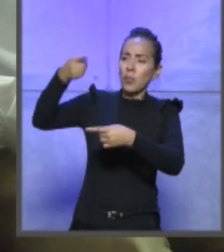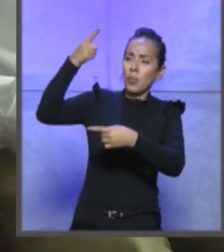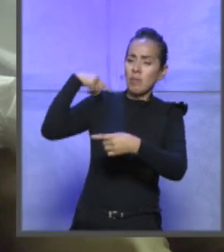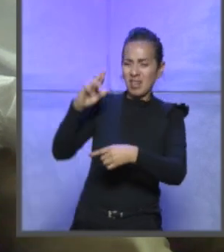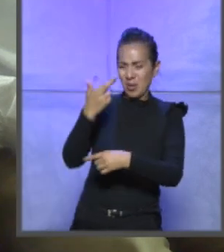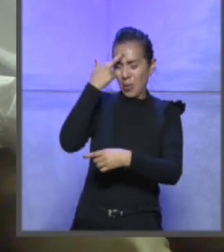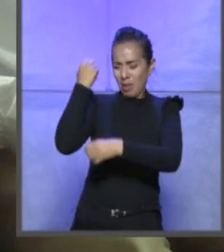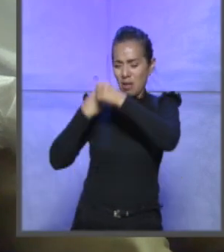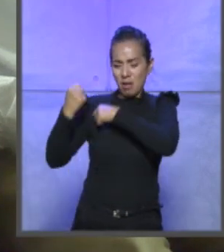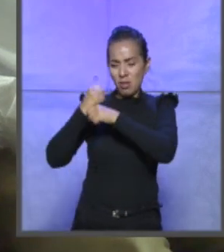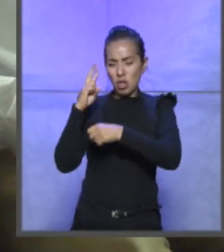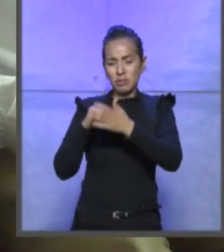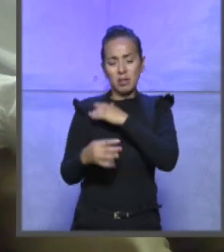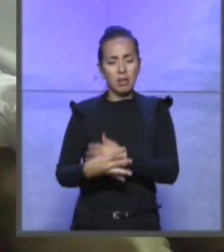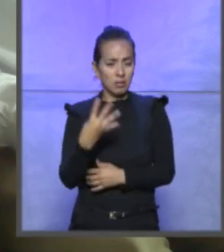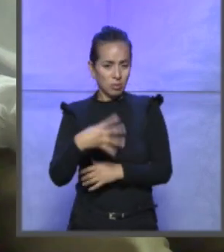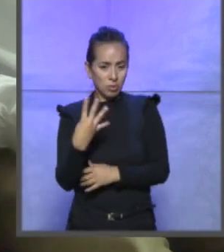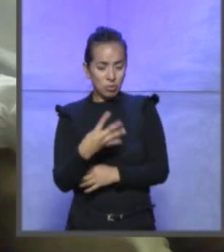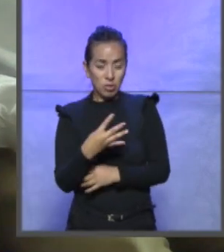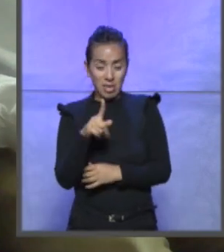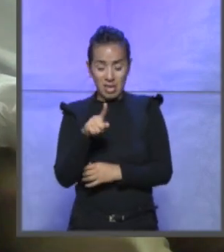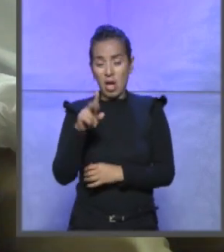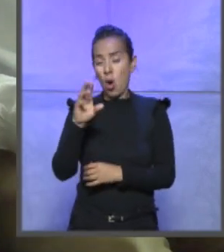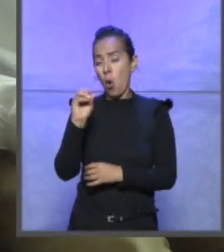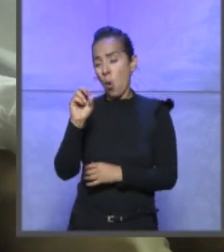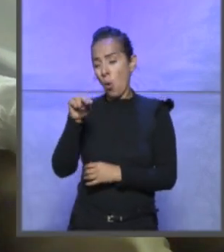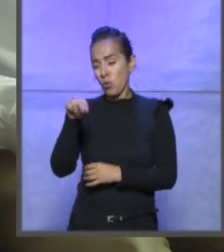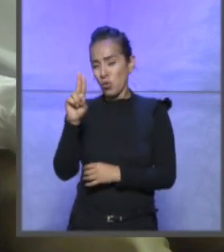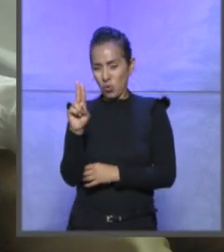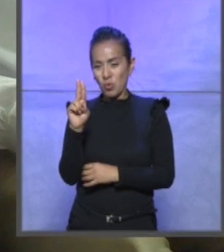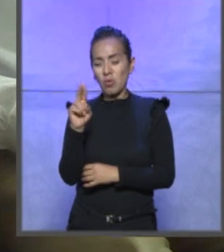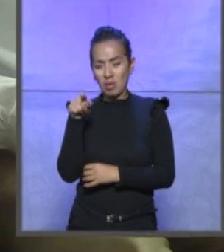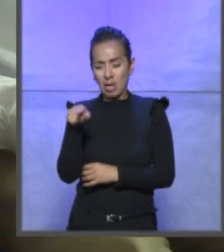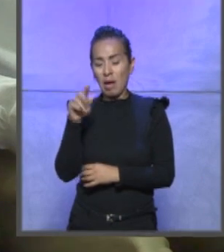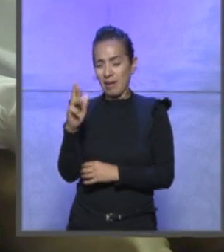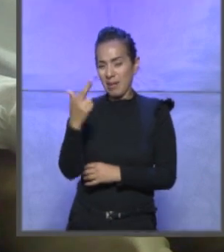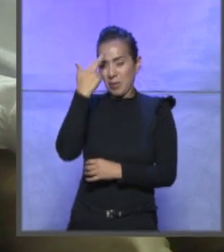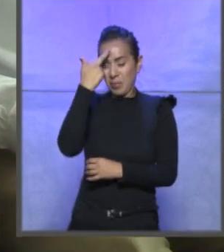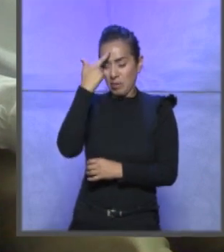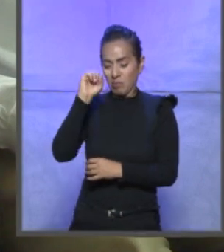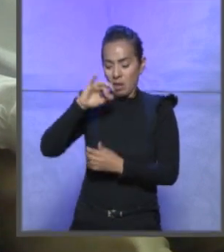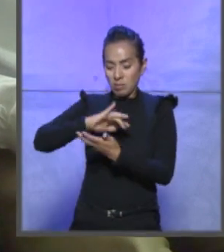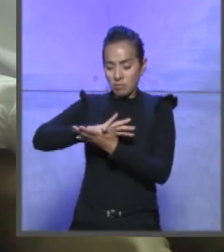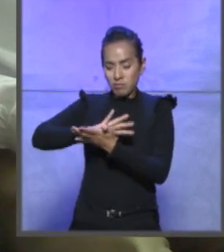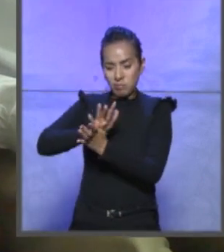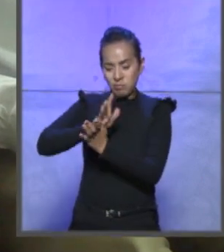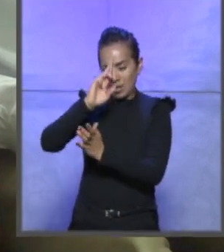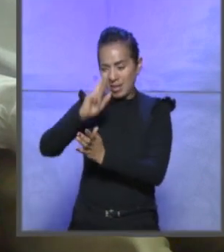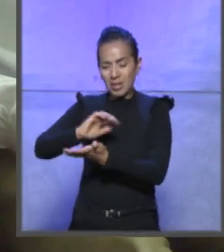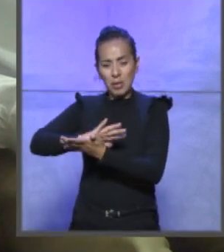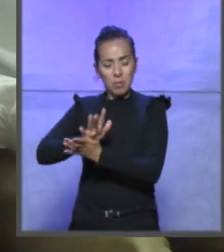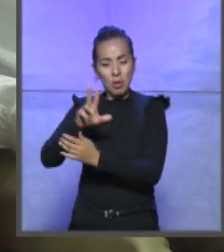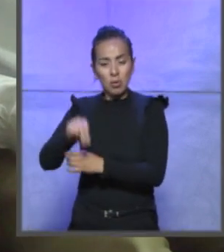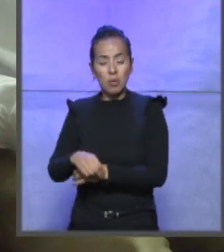el 2014, donde las Naciones Unidas hacen conmemoración a la no discriminación